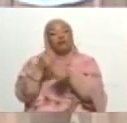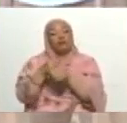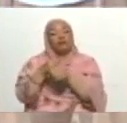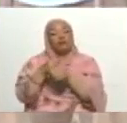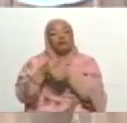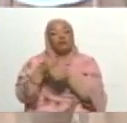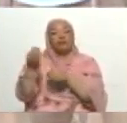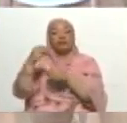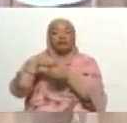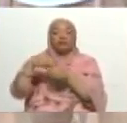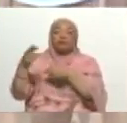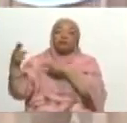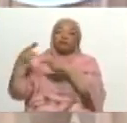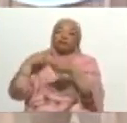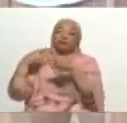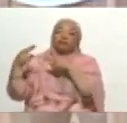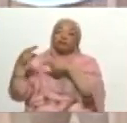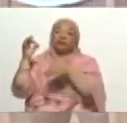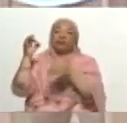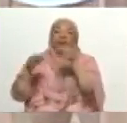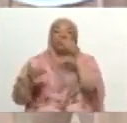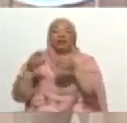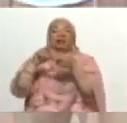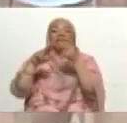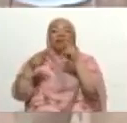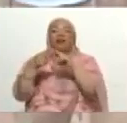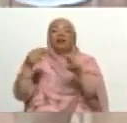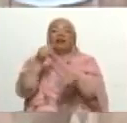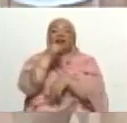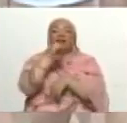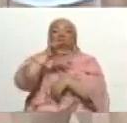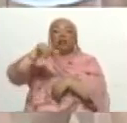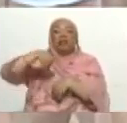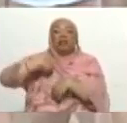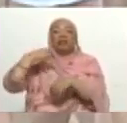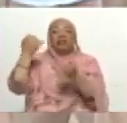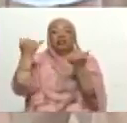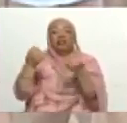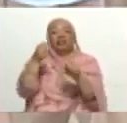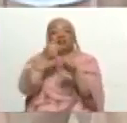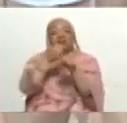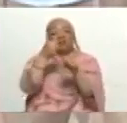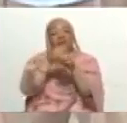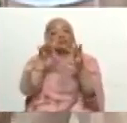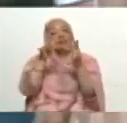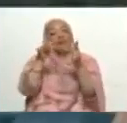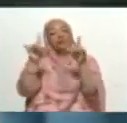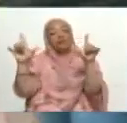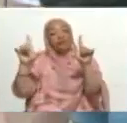del Poder Popular para Relaciones Interiores, Justicia y Paz. Es parte de la información que nosotros podemos aportar a esta hora y con ella retornamos el contacto.